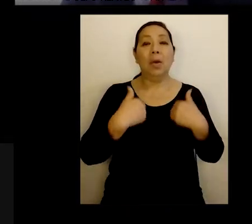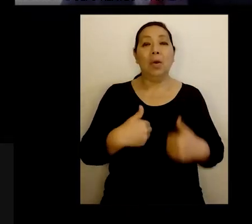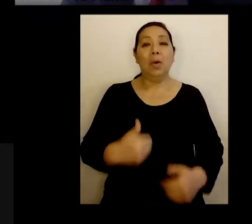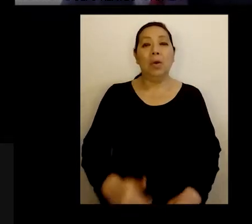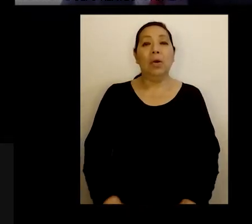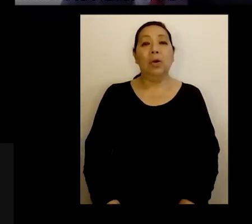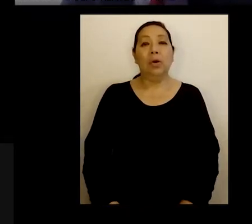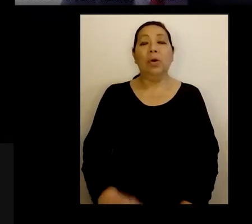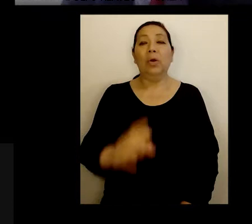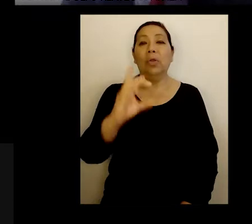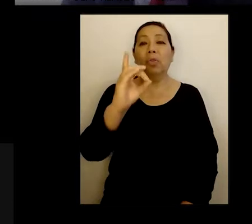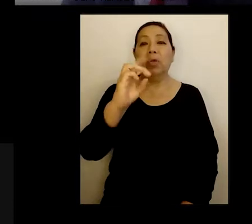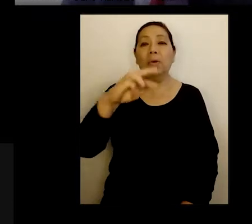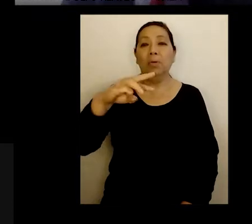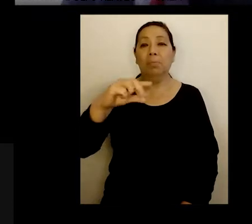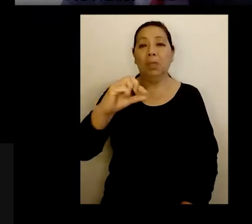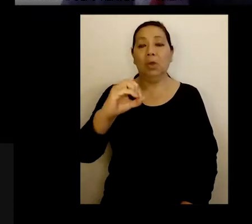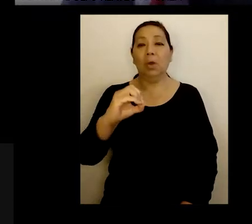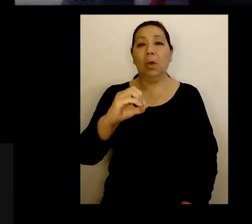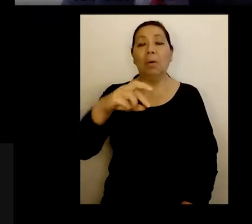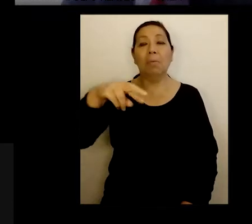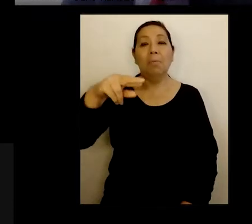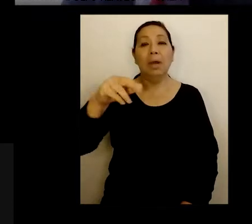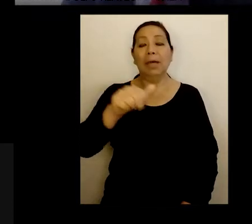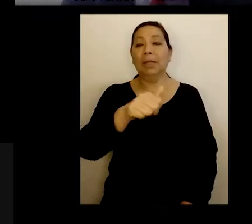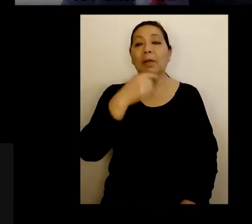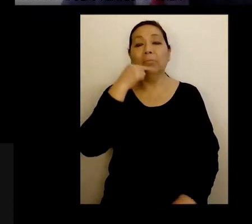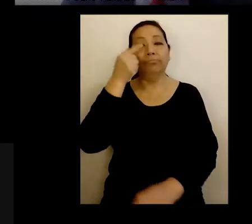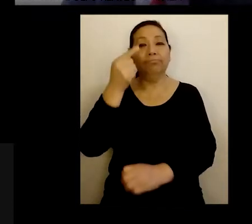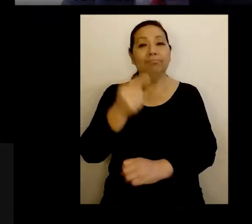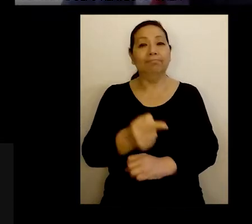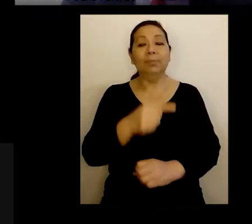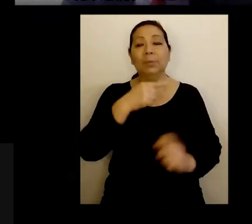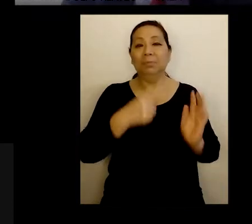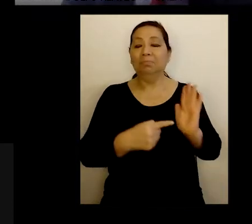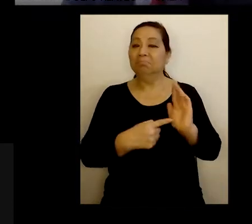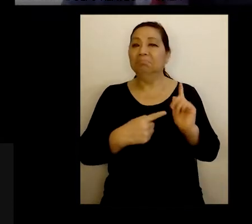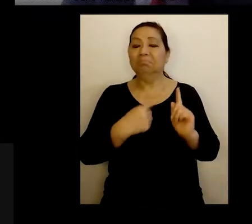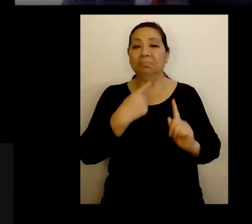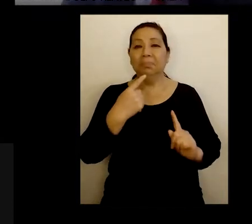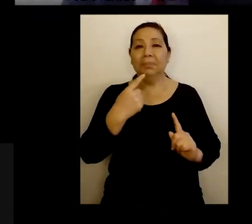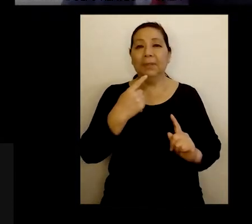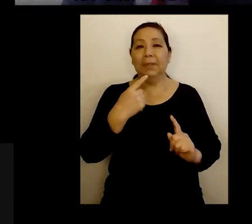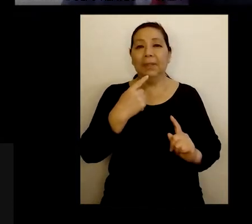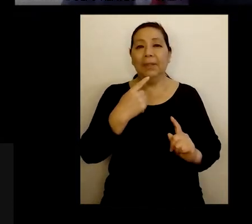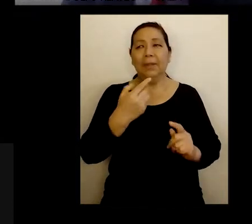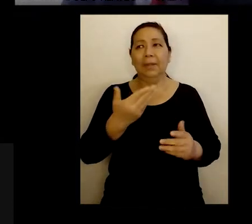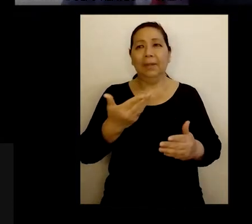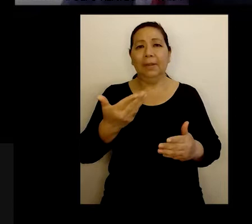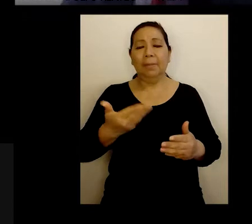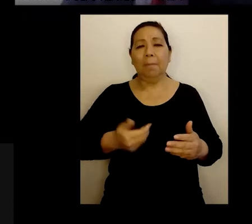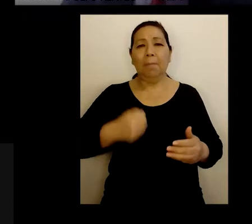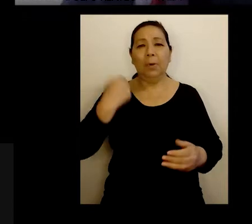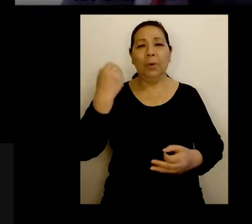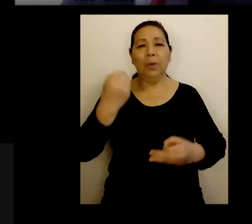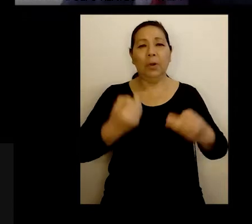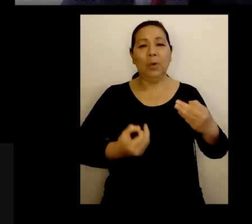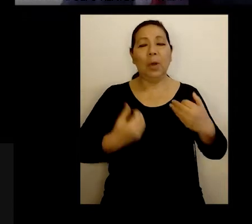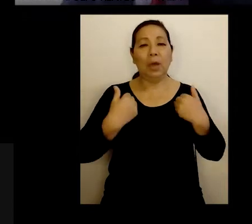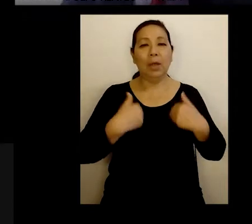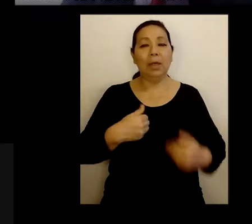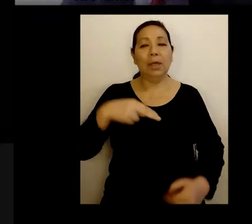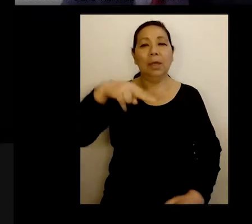Juan Domingo Escobedo Maita, y por la parte demandada, en representación de la Procuraduría Pública y el Poder Judicial, la